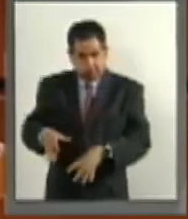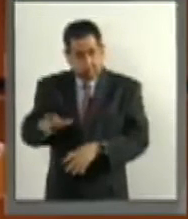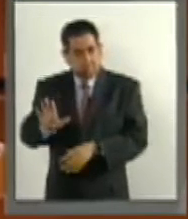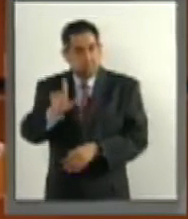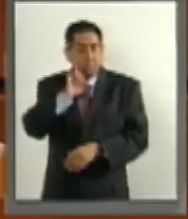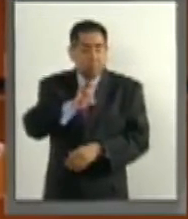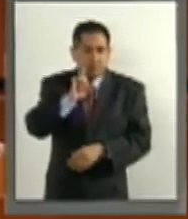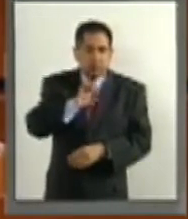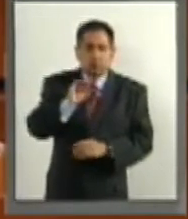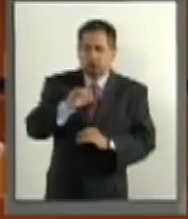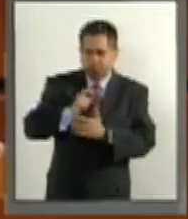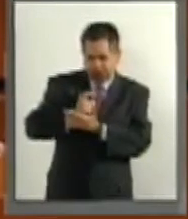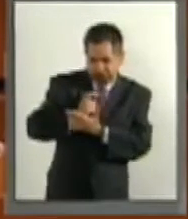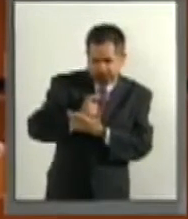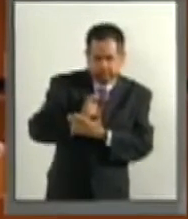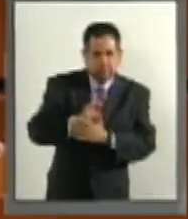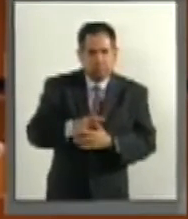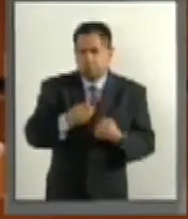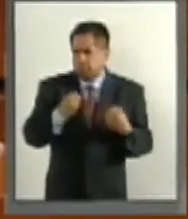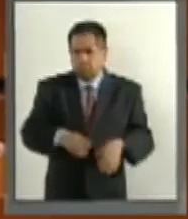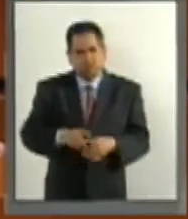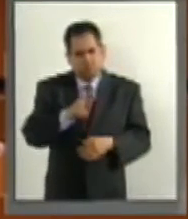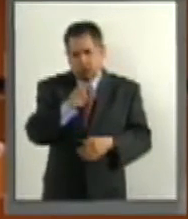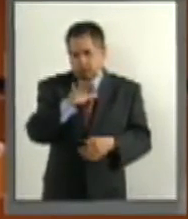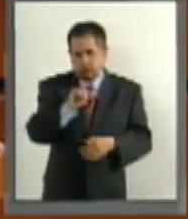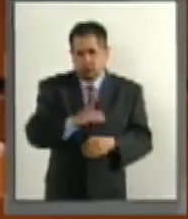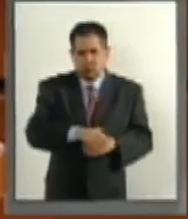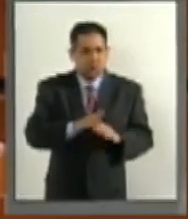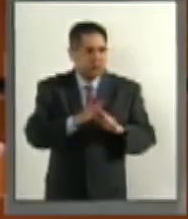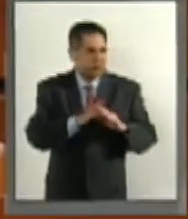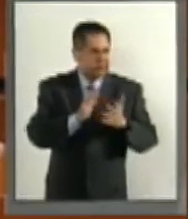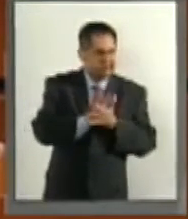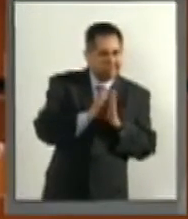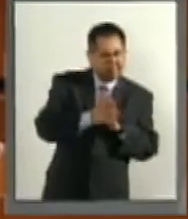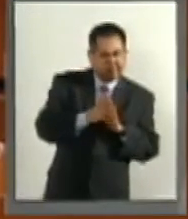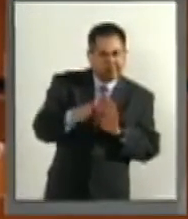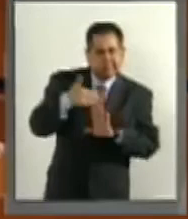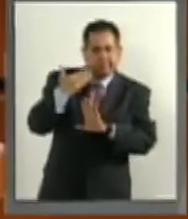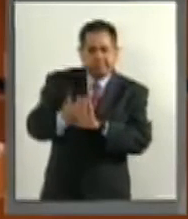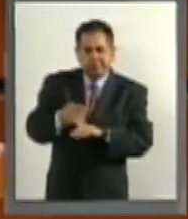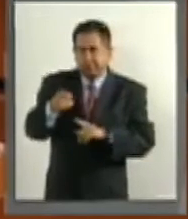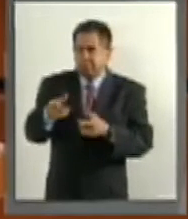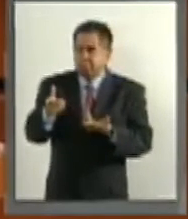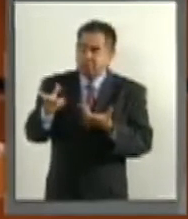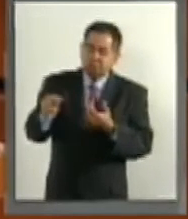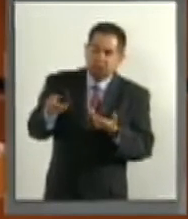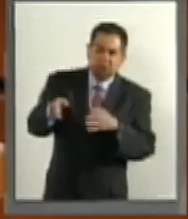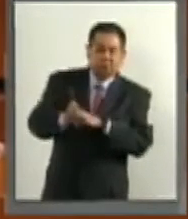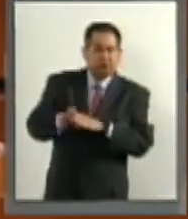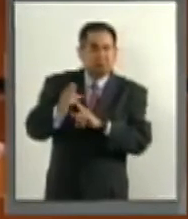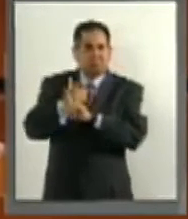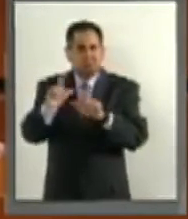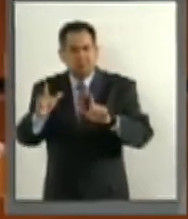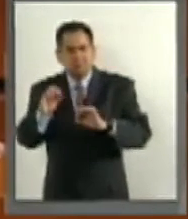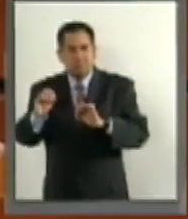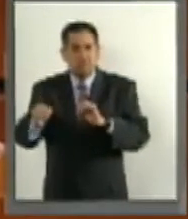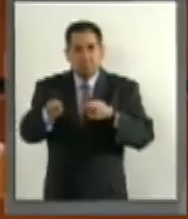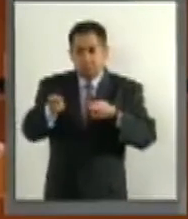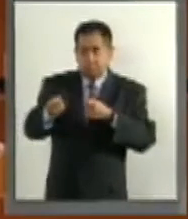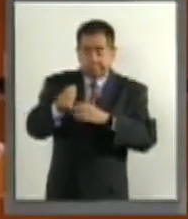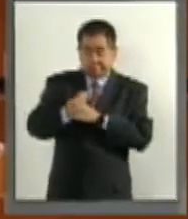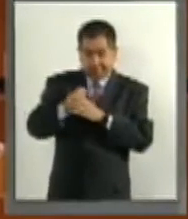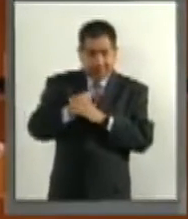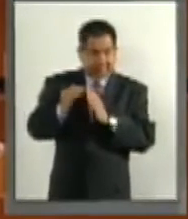las amenazas de tales actos, la coacción o la privación arbitraria de la libertad, tanto si se produce en la vida privada,